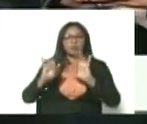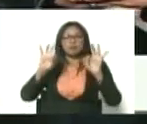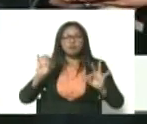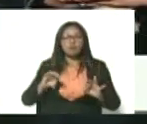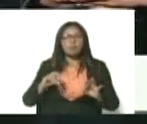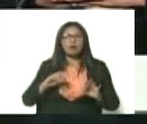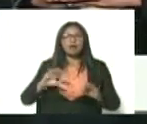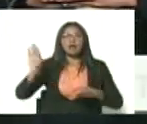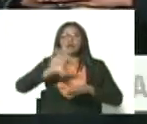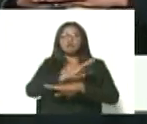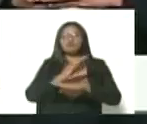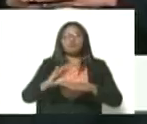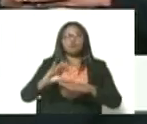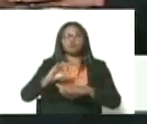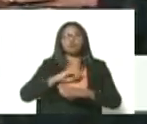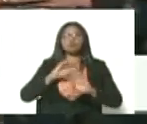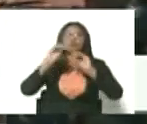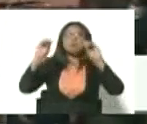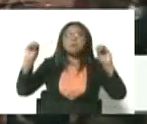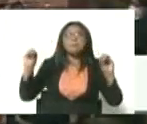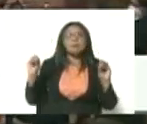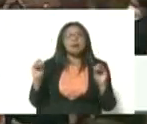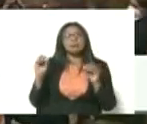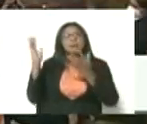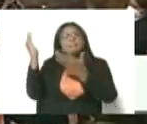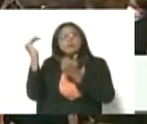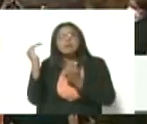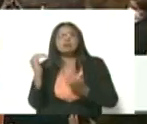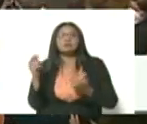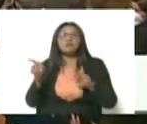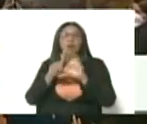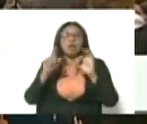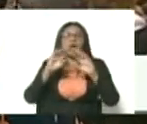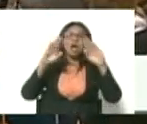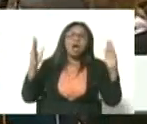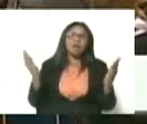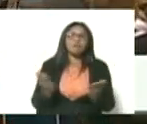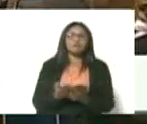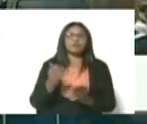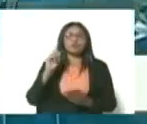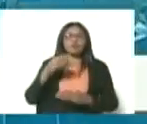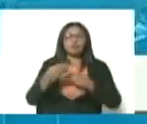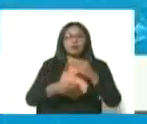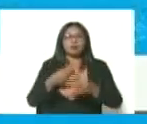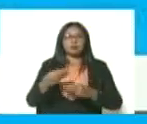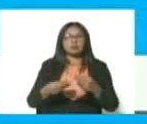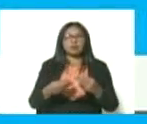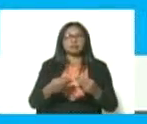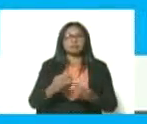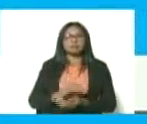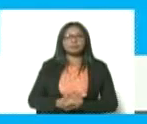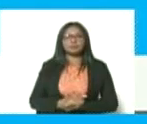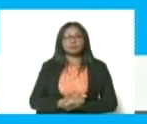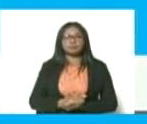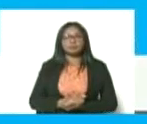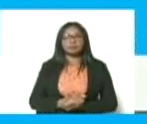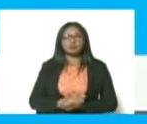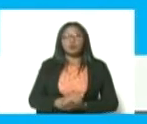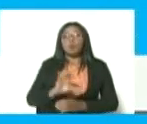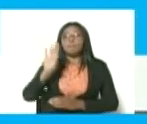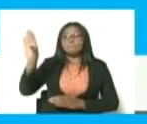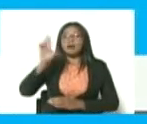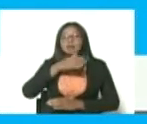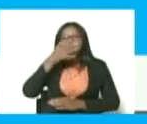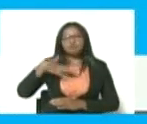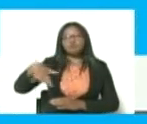de paz, nuestro llamado de esperanza al mundo llegue a donde tiene que llegar. Venezuela es un país noble, es un país de un